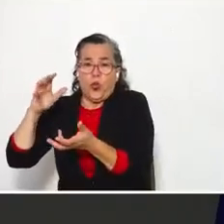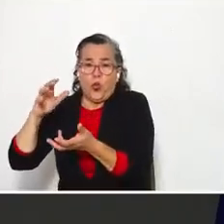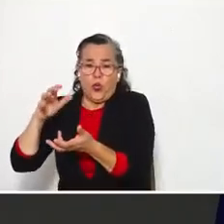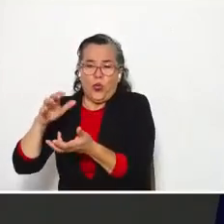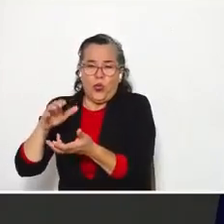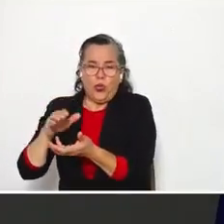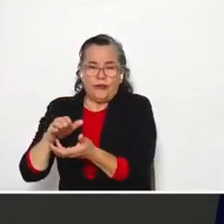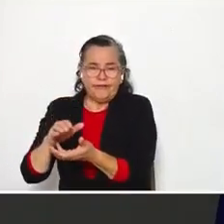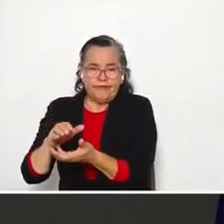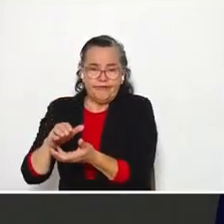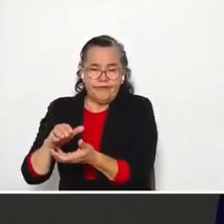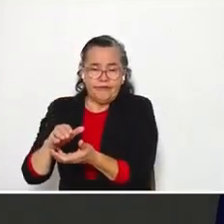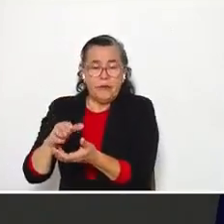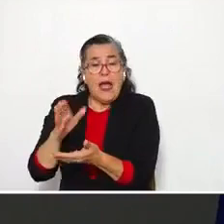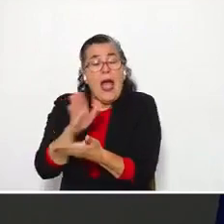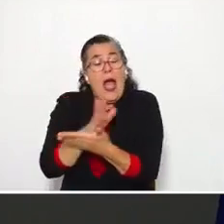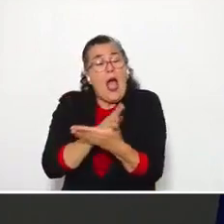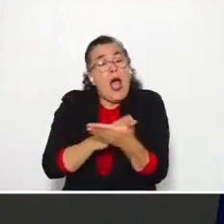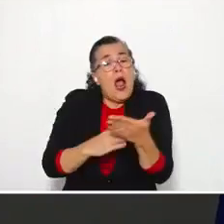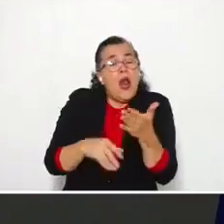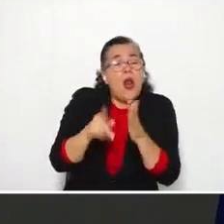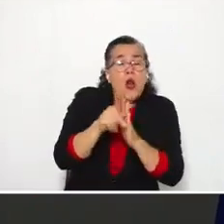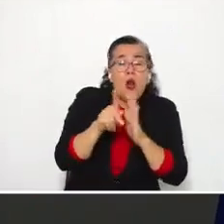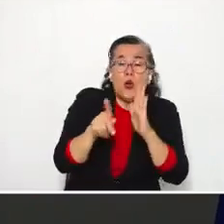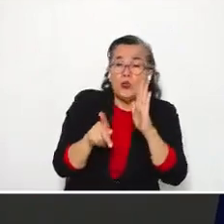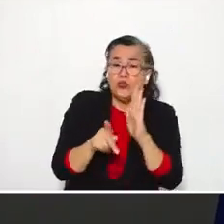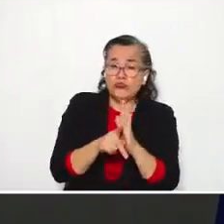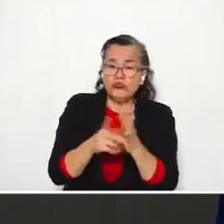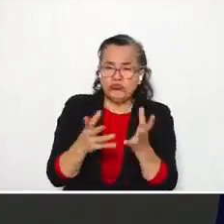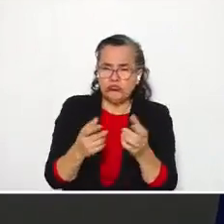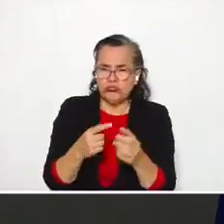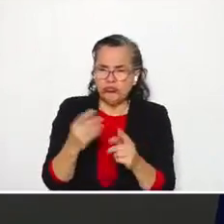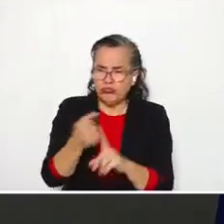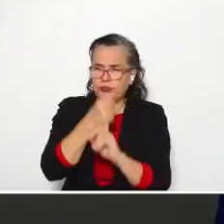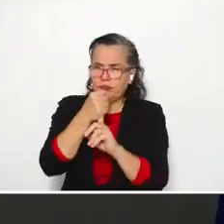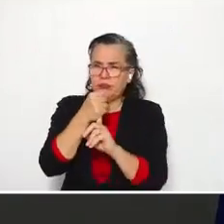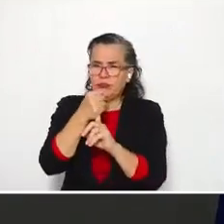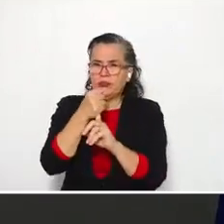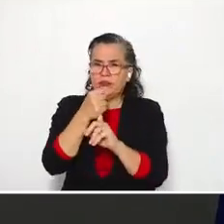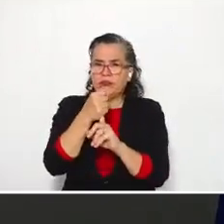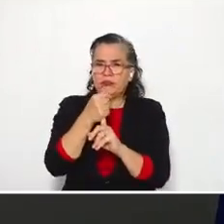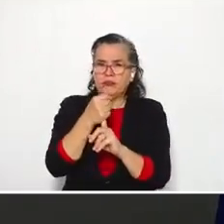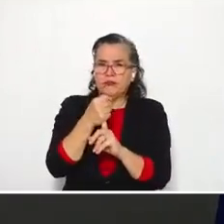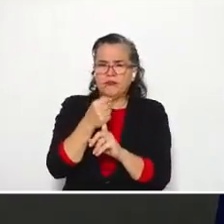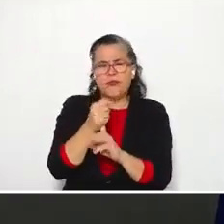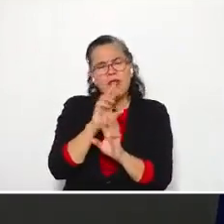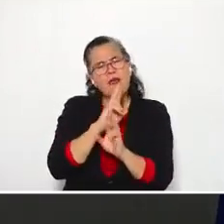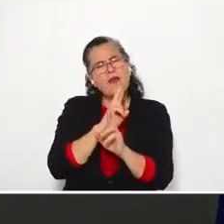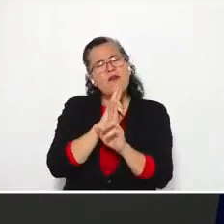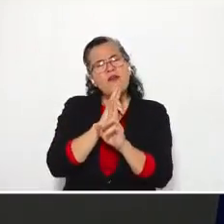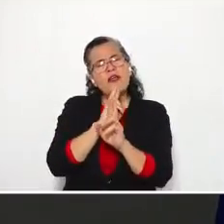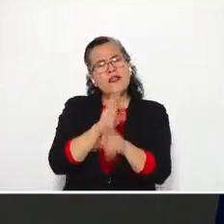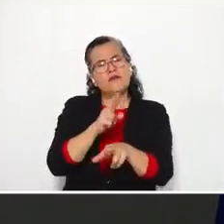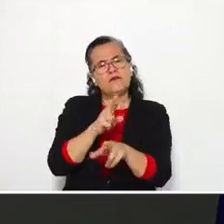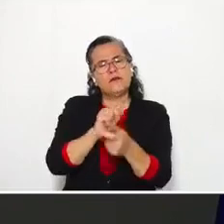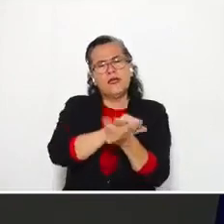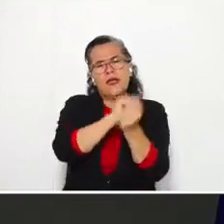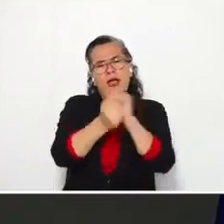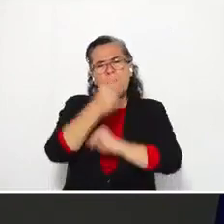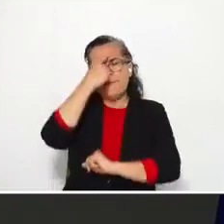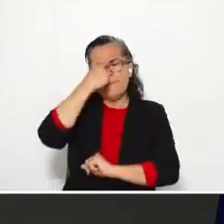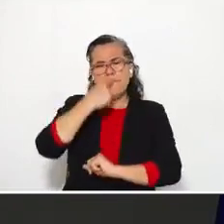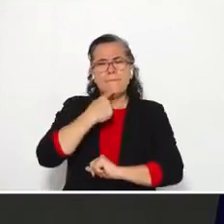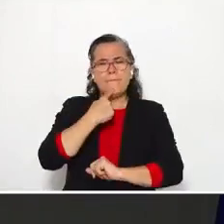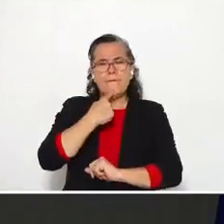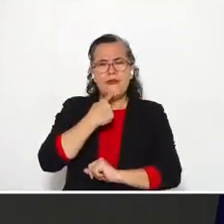Pero hay algunos principios que quisiera rescatar. Responder al cambiante perfil de